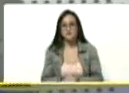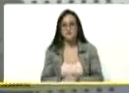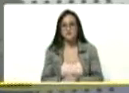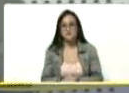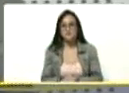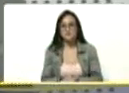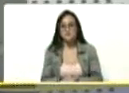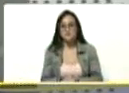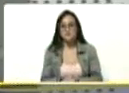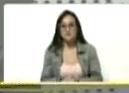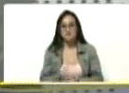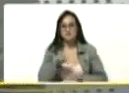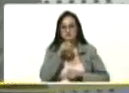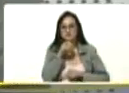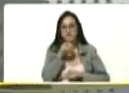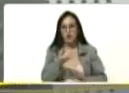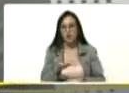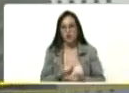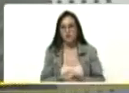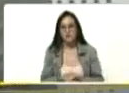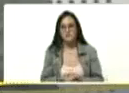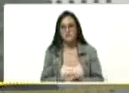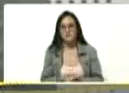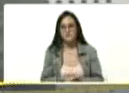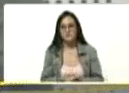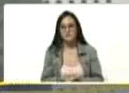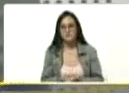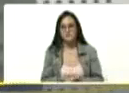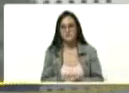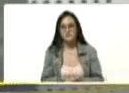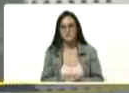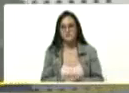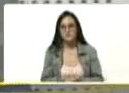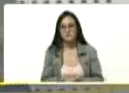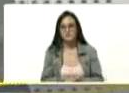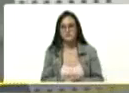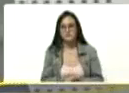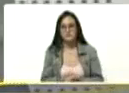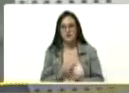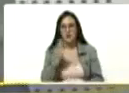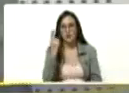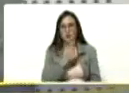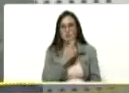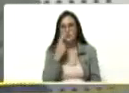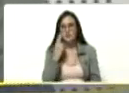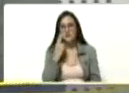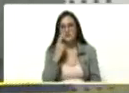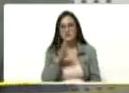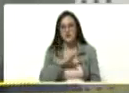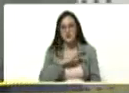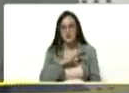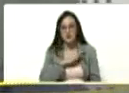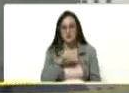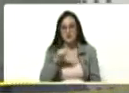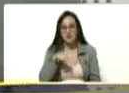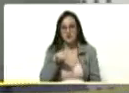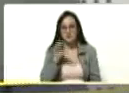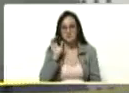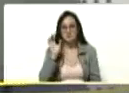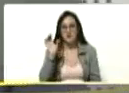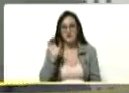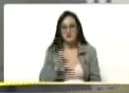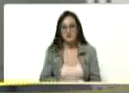quiero expresar oficialmente, Grenada's co-commitment, el compromiso total de Granada, to the principles